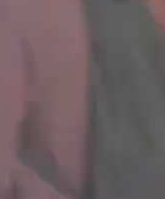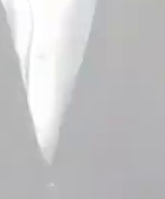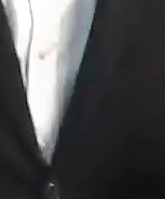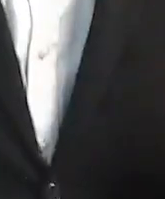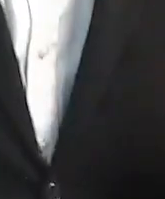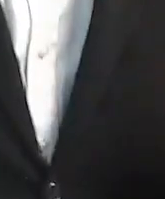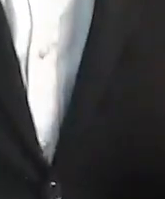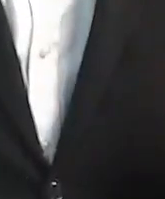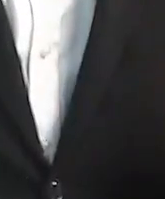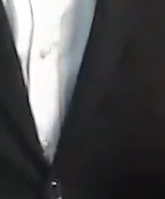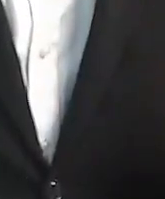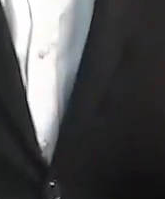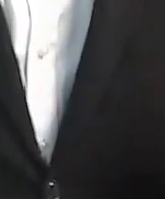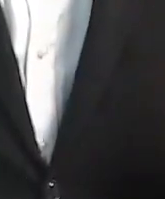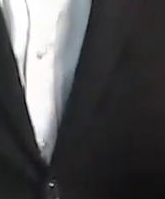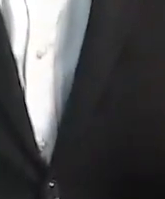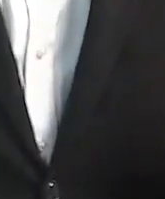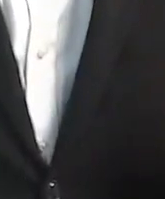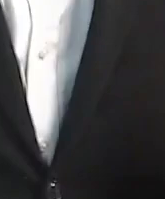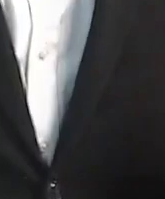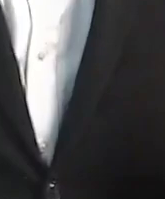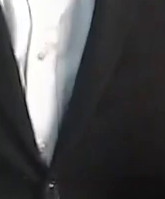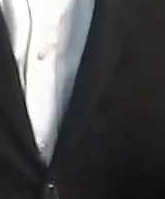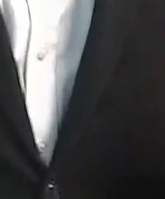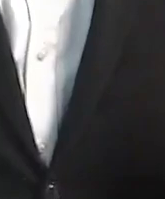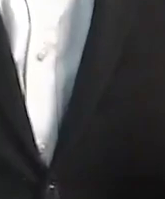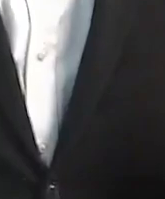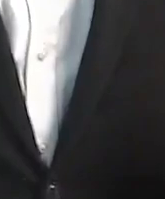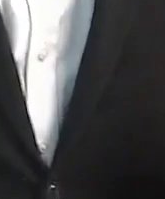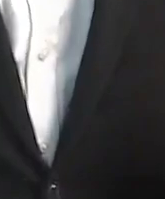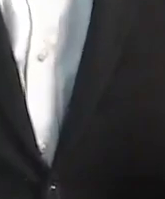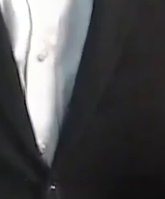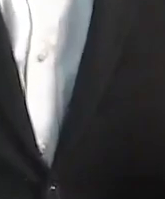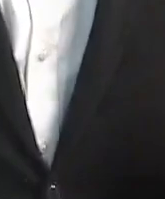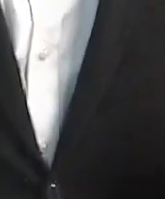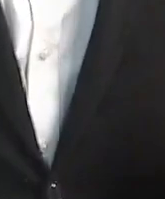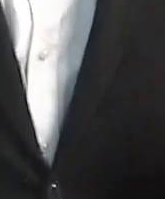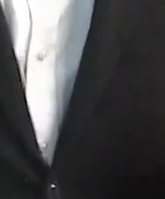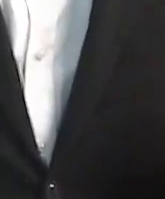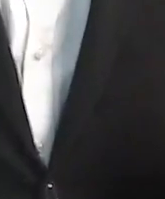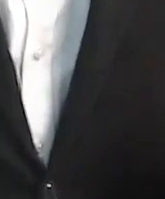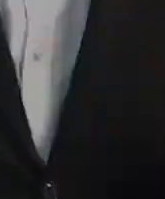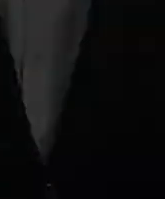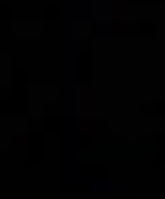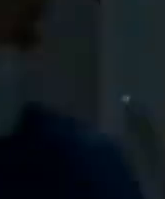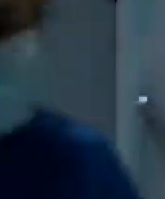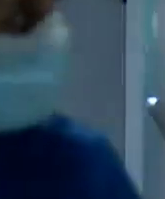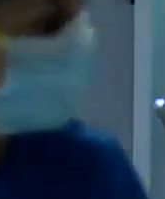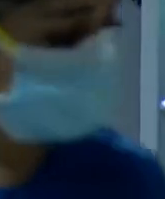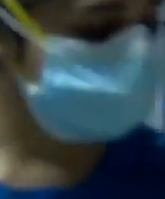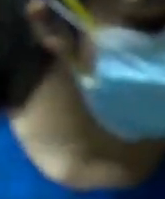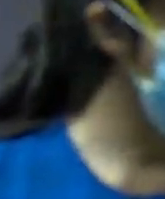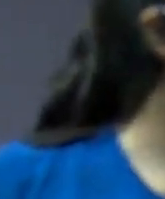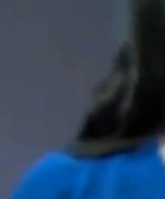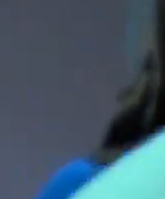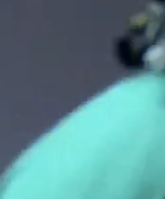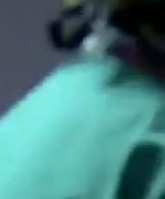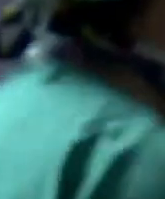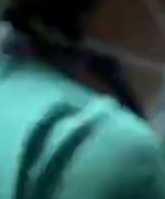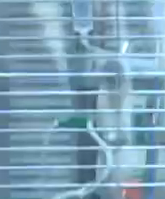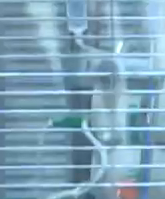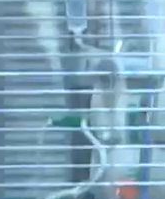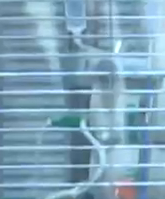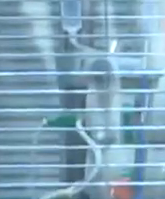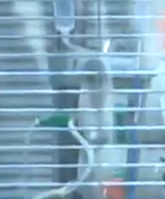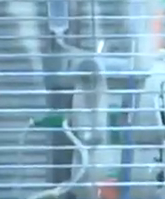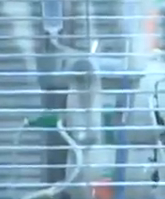diarios. No sé de qué o en qué se afirman para decir que vamos a llegar nuevamente a los 8.000. Este jueves, los